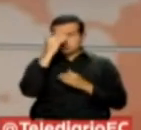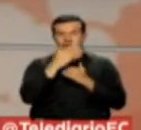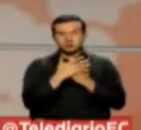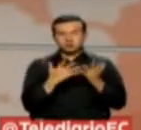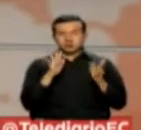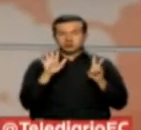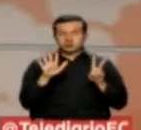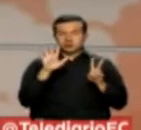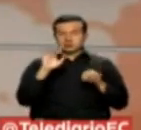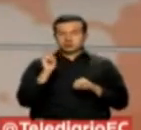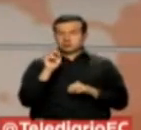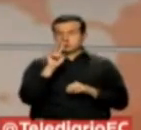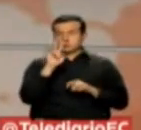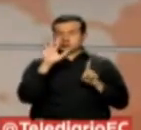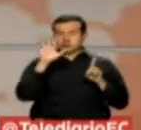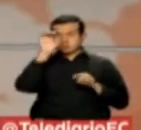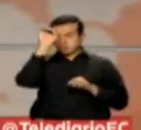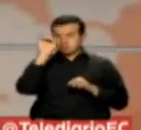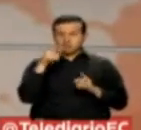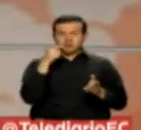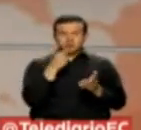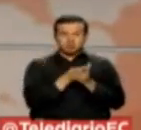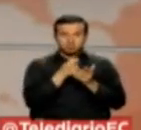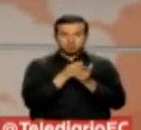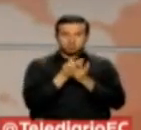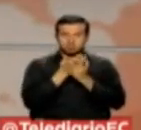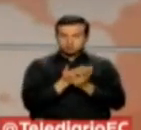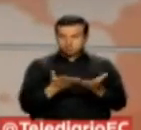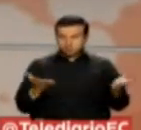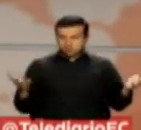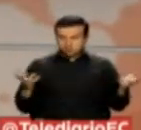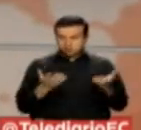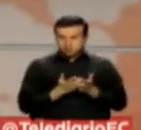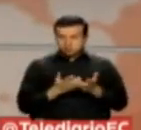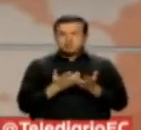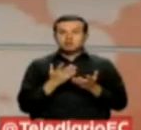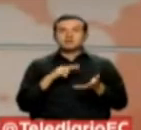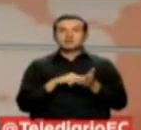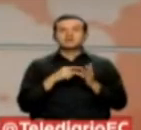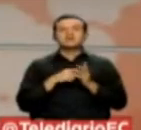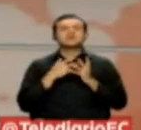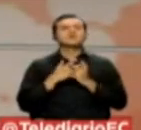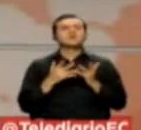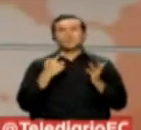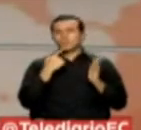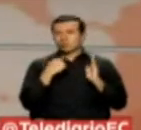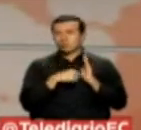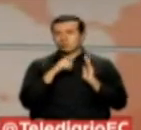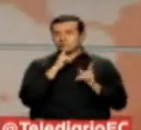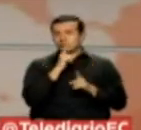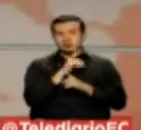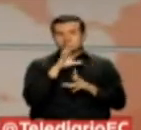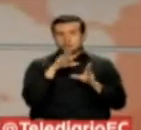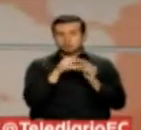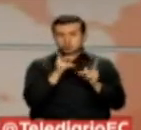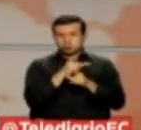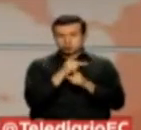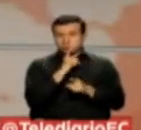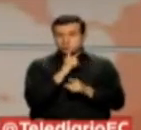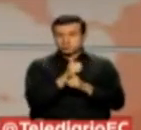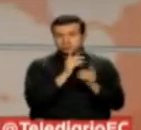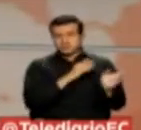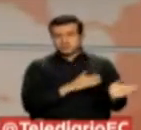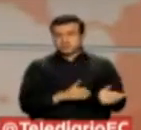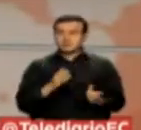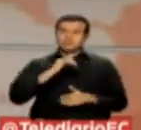un 7.26% adquisición de enseres domésticos. ¿Qué queremos? Que si bien esto está yendo a la producción porque se demanda